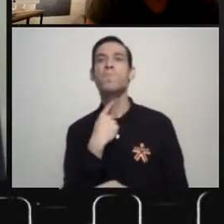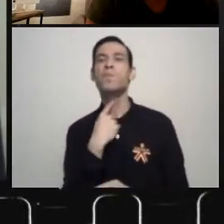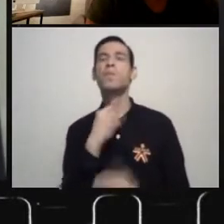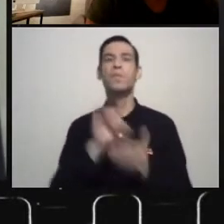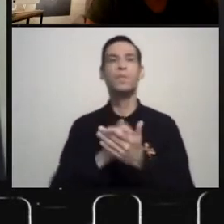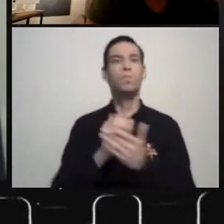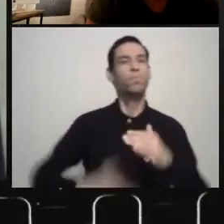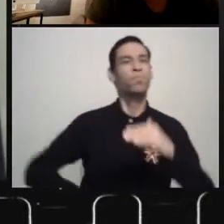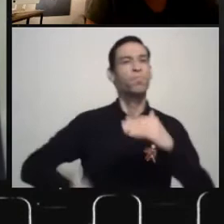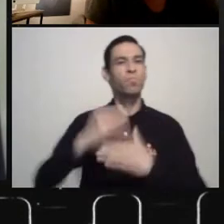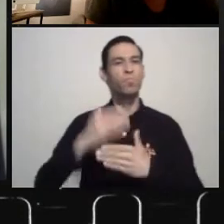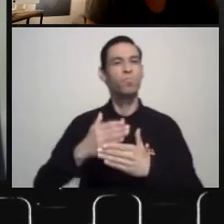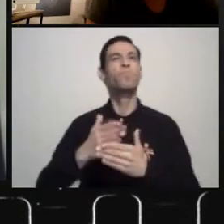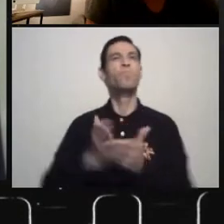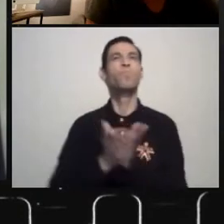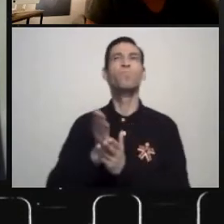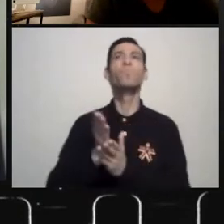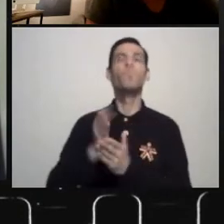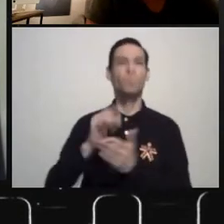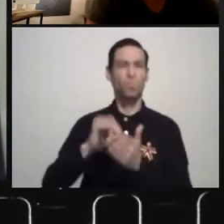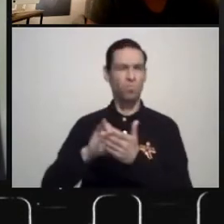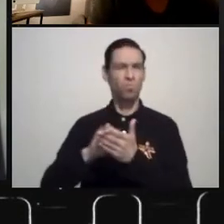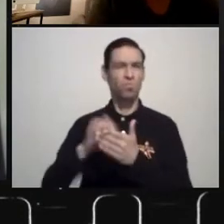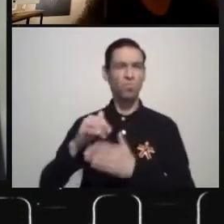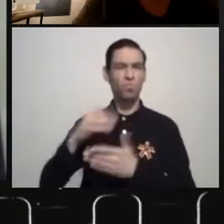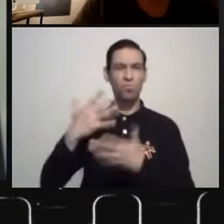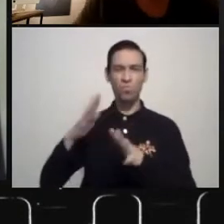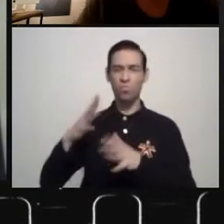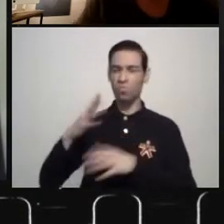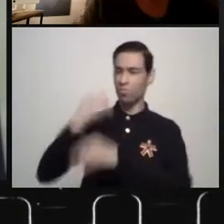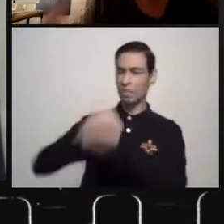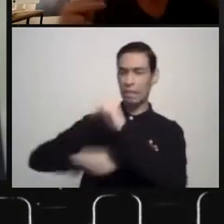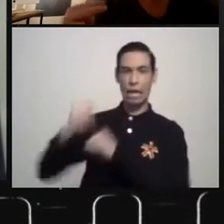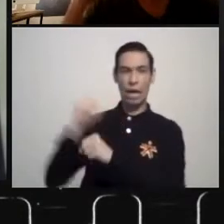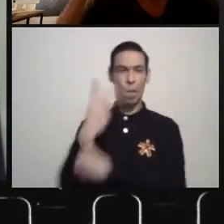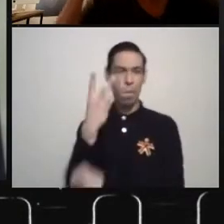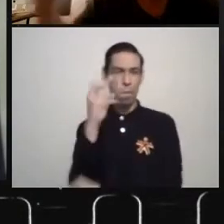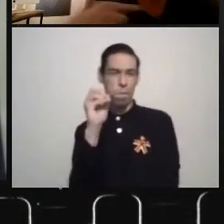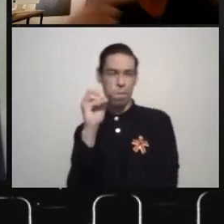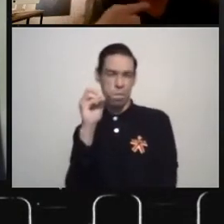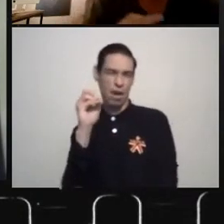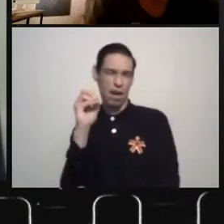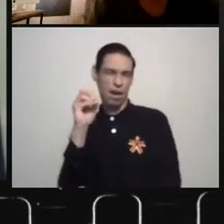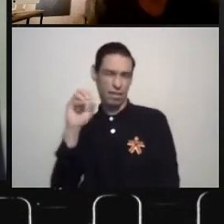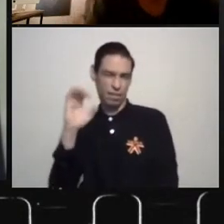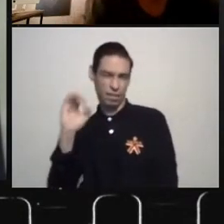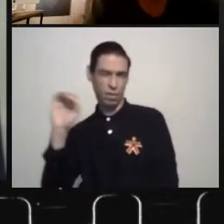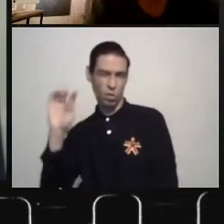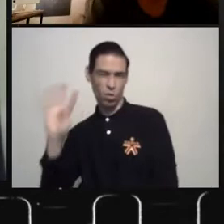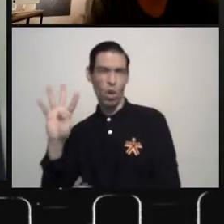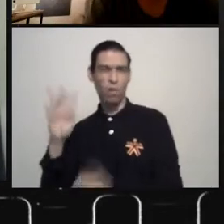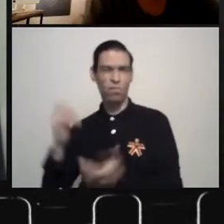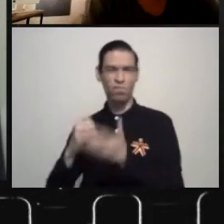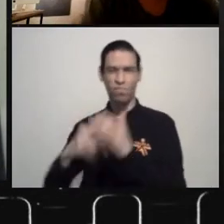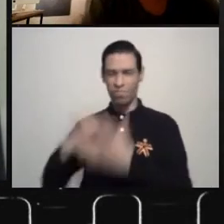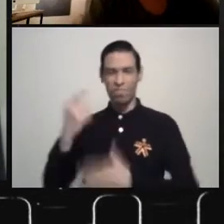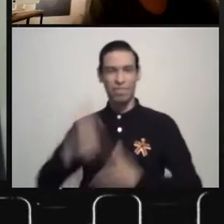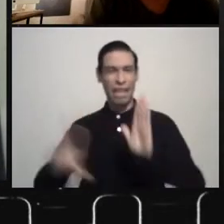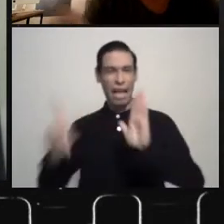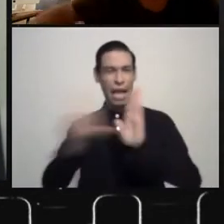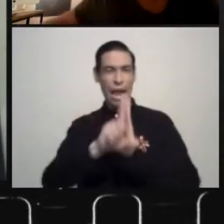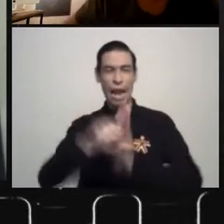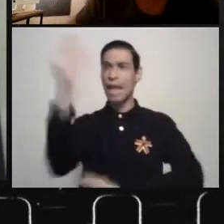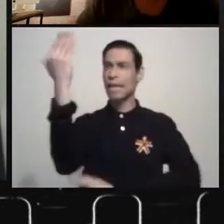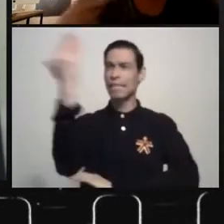hablando del 2004, pues donde todavía la ley de cine estaba apenas entrando en rigor, apenas estaba creciendo la cinematografía, las opciones de un